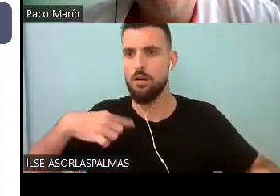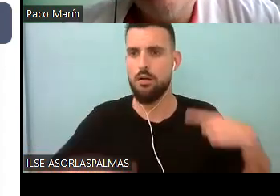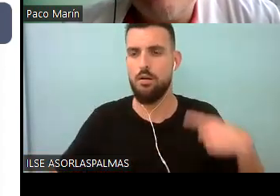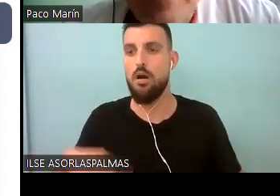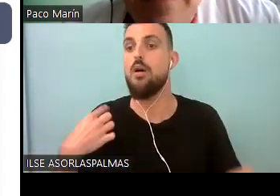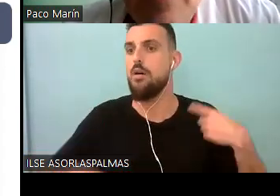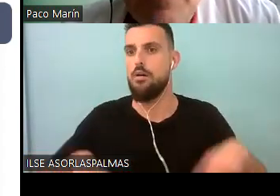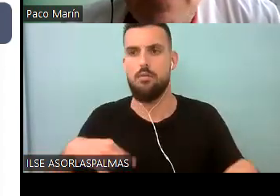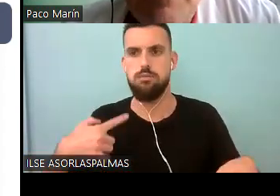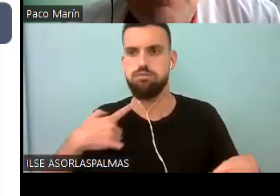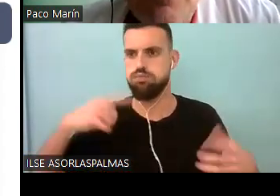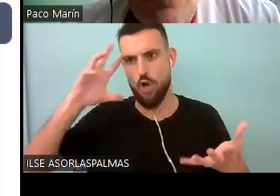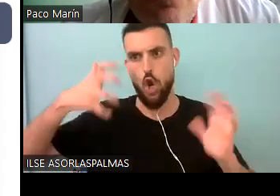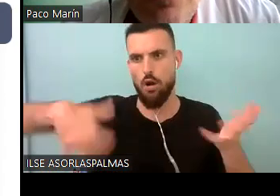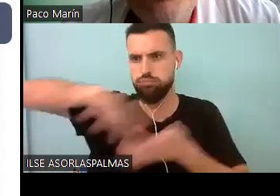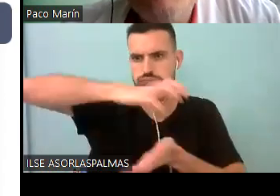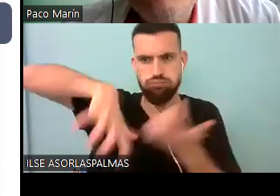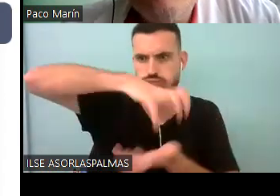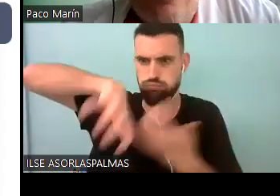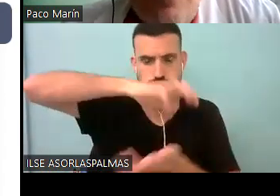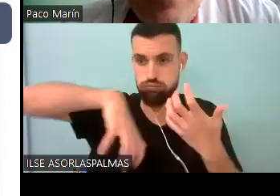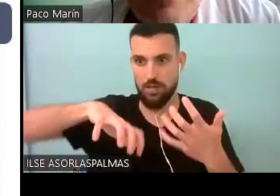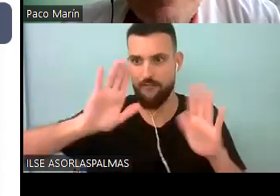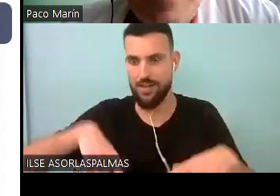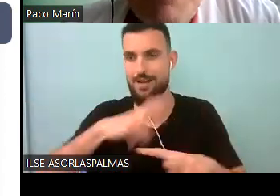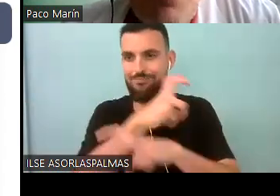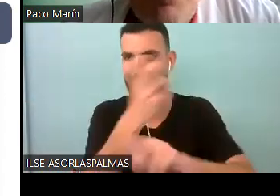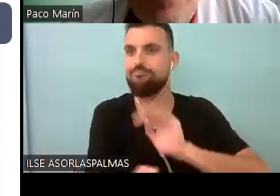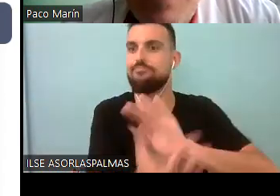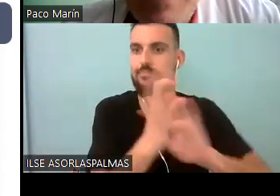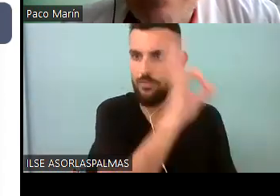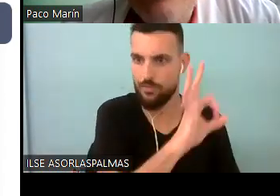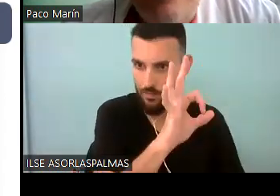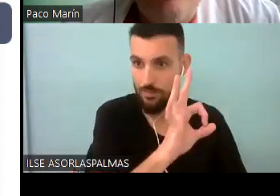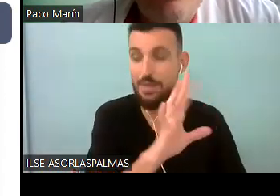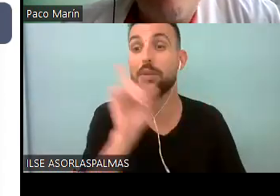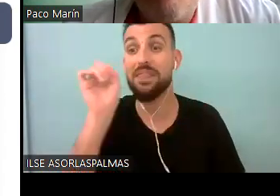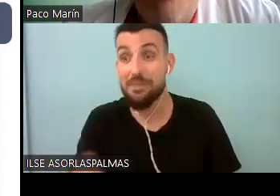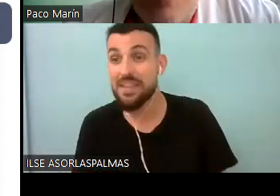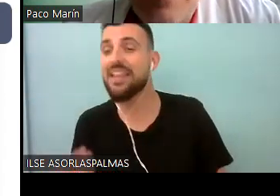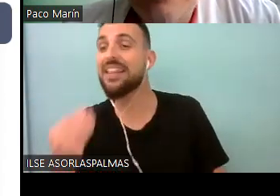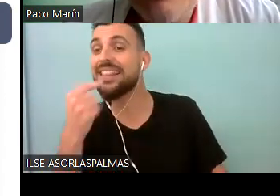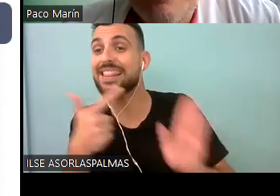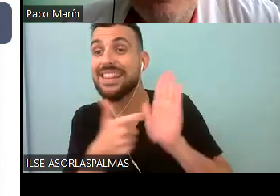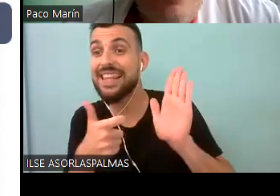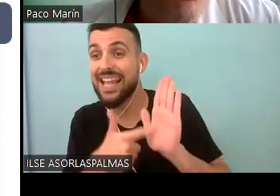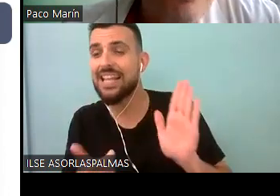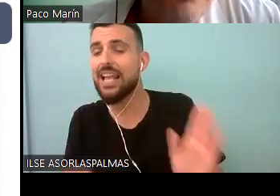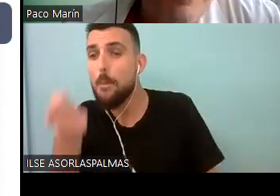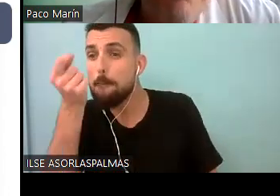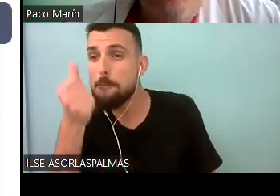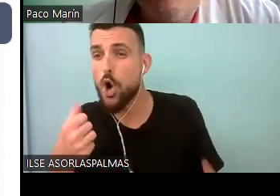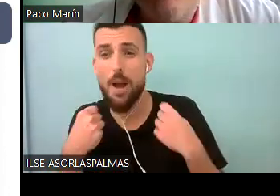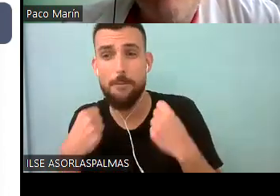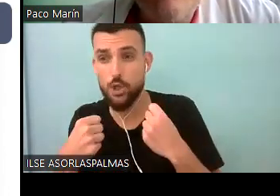metabolitos esenciales para el metabolismo óseo, y una dieta hipoproteica, una dieta con poca entrada de proteína, con mucho